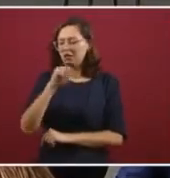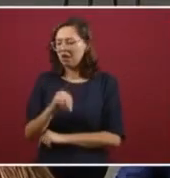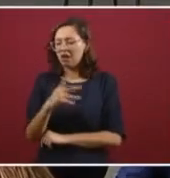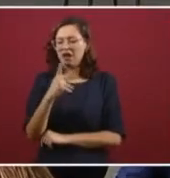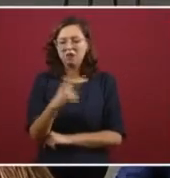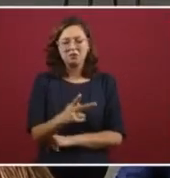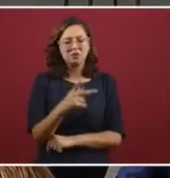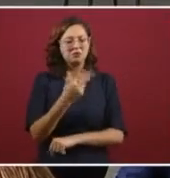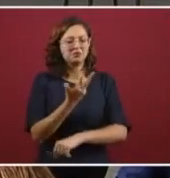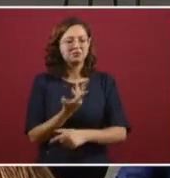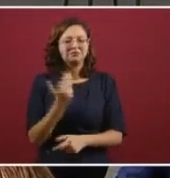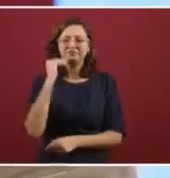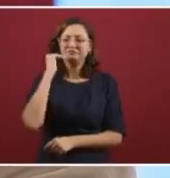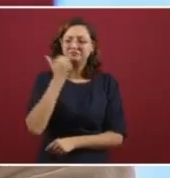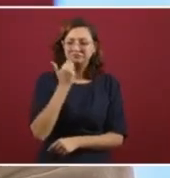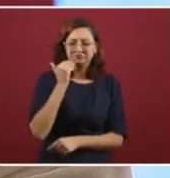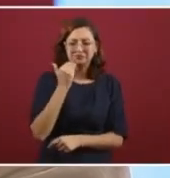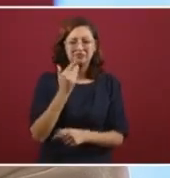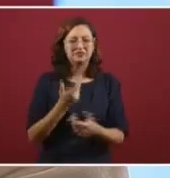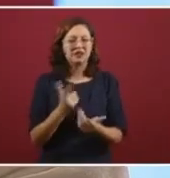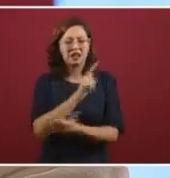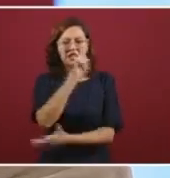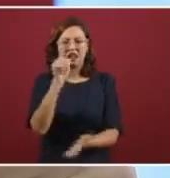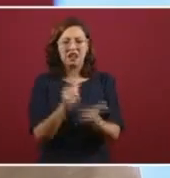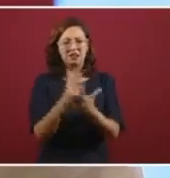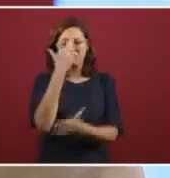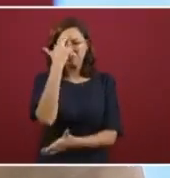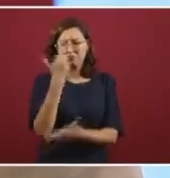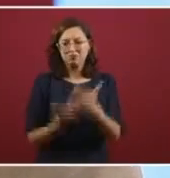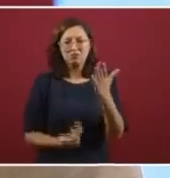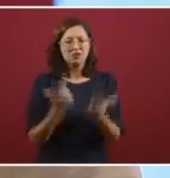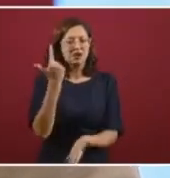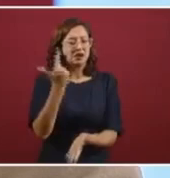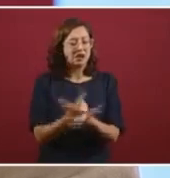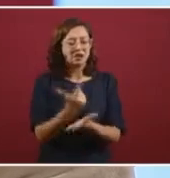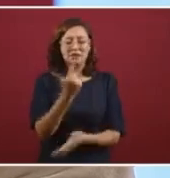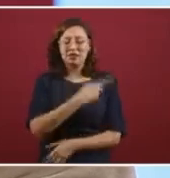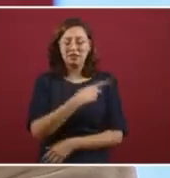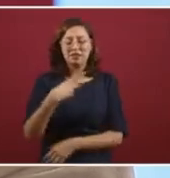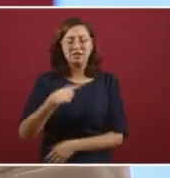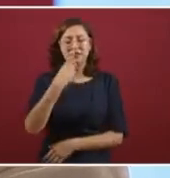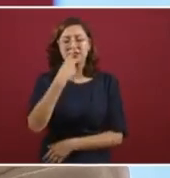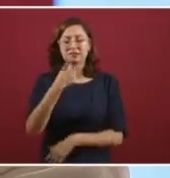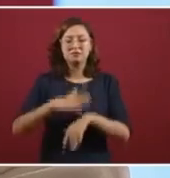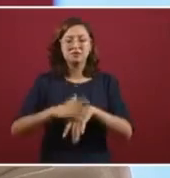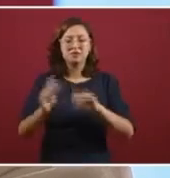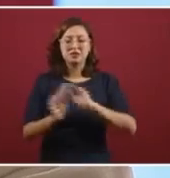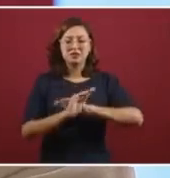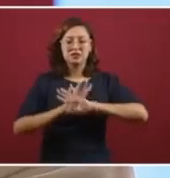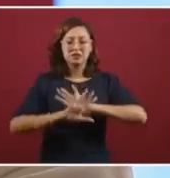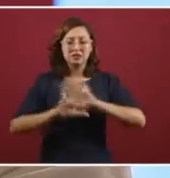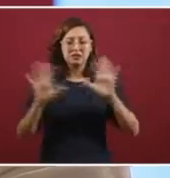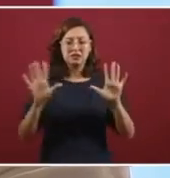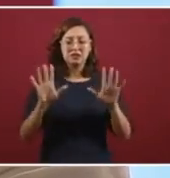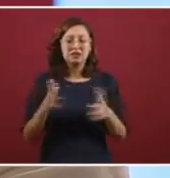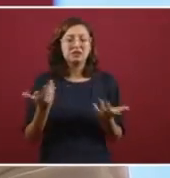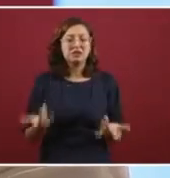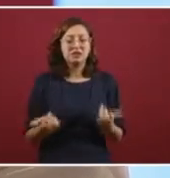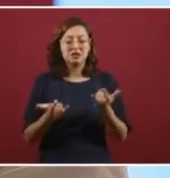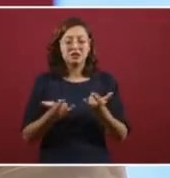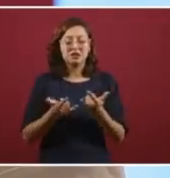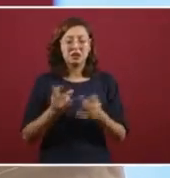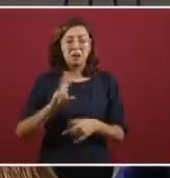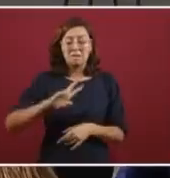los 142 detenidos implicados en la desaparición de los 43 estudiantes normalistas la mal llamada verdad histórica